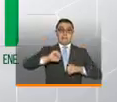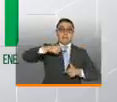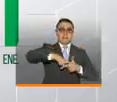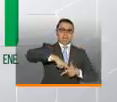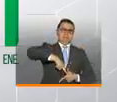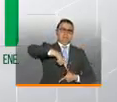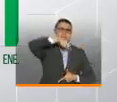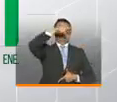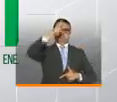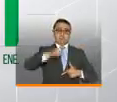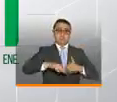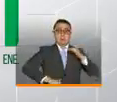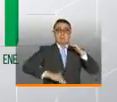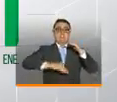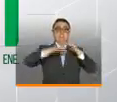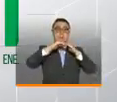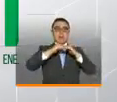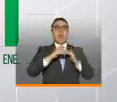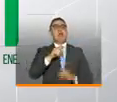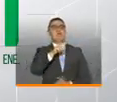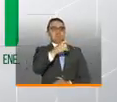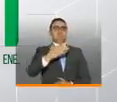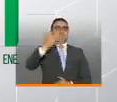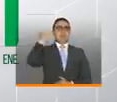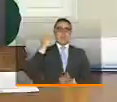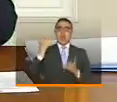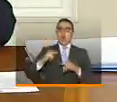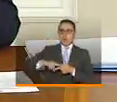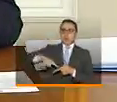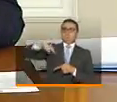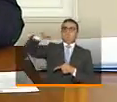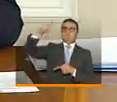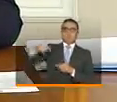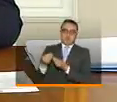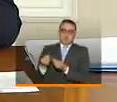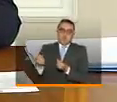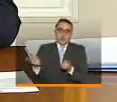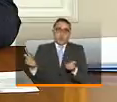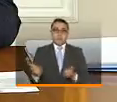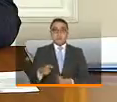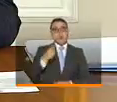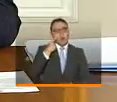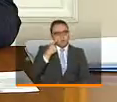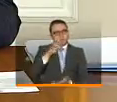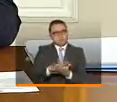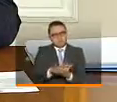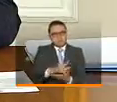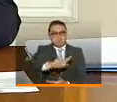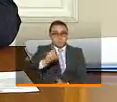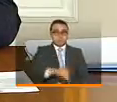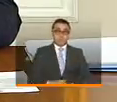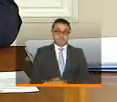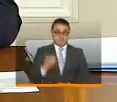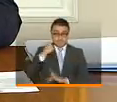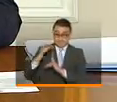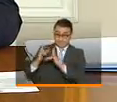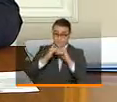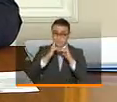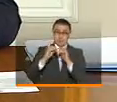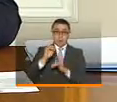país. Eso también es un mensaje de no bajar la guardia. También quiero compartirles a ustedes cómo seguimos en términos de unidades de cuidado